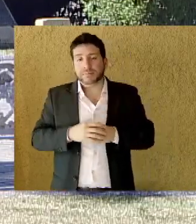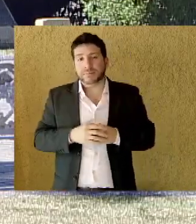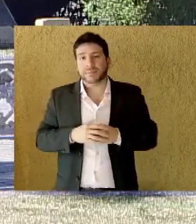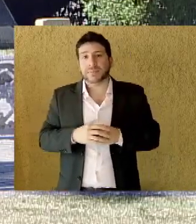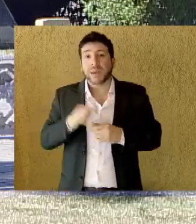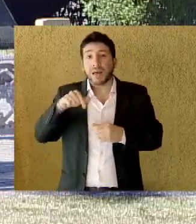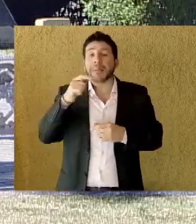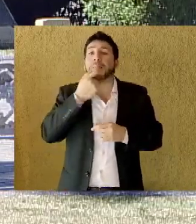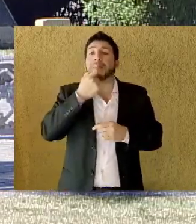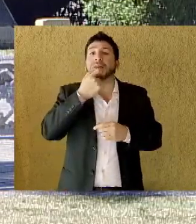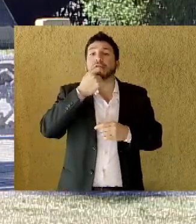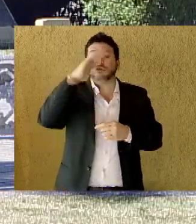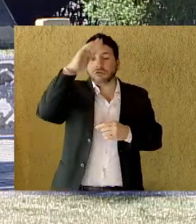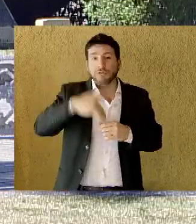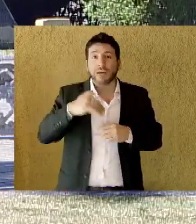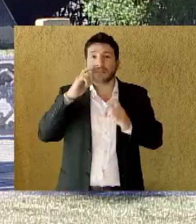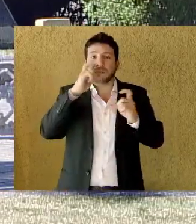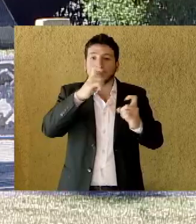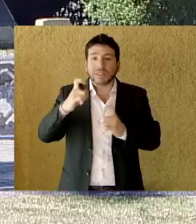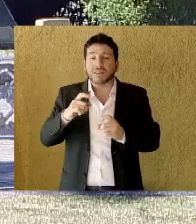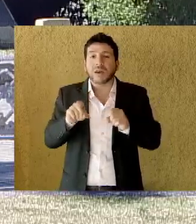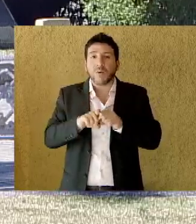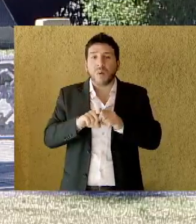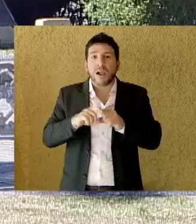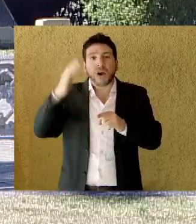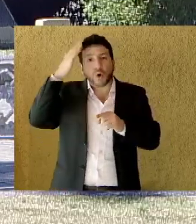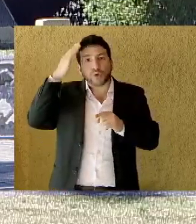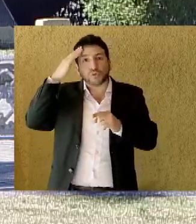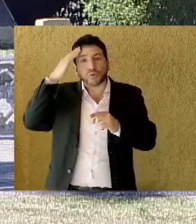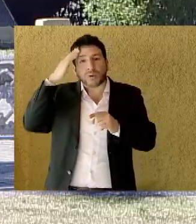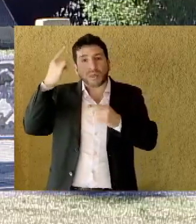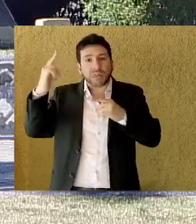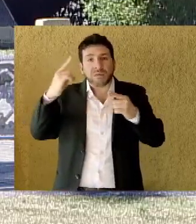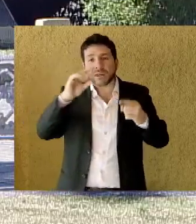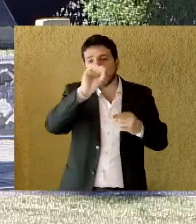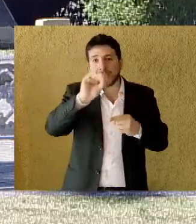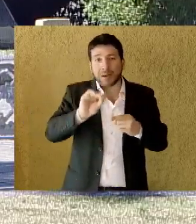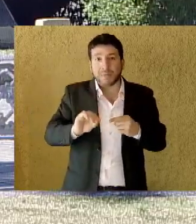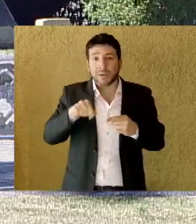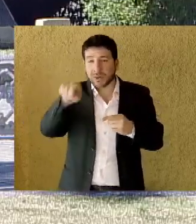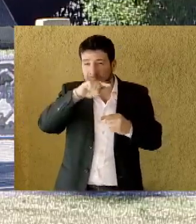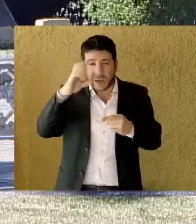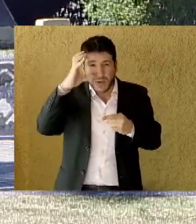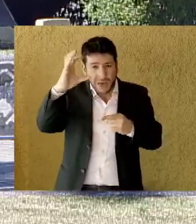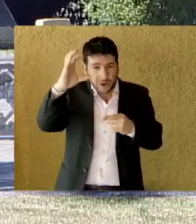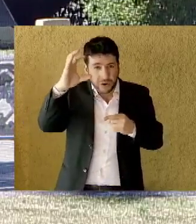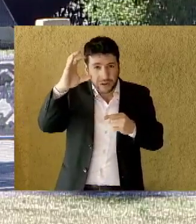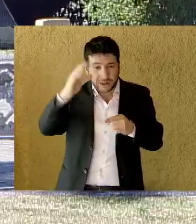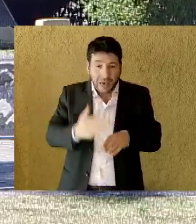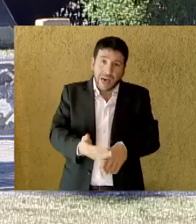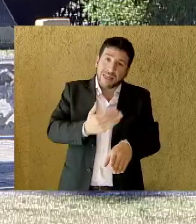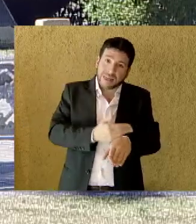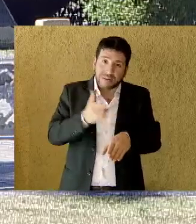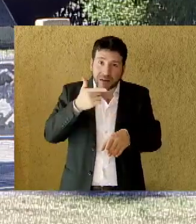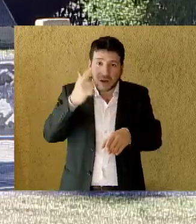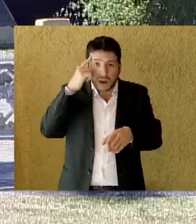provincia, lo último que nos queda para terminar de conocer costumbres de cada uno de los departamentos. Les recordamos que todo ha sido grabado